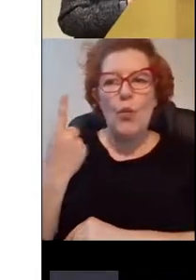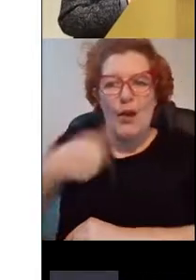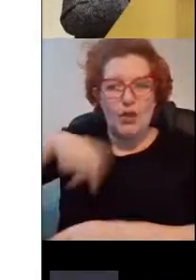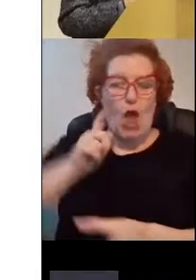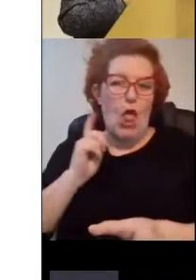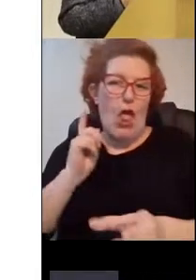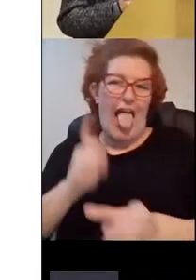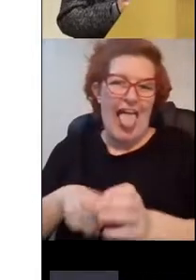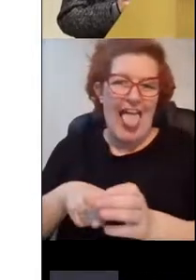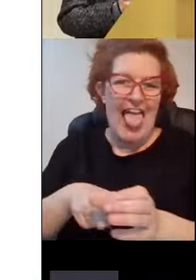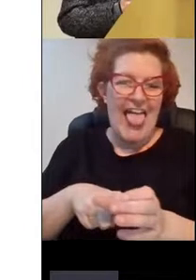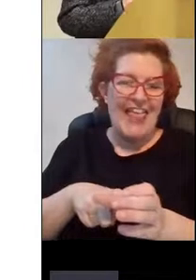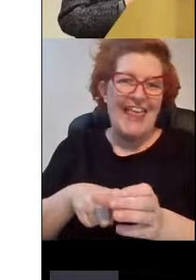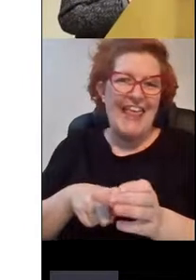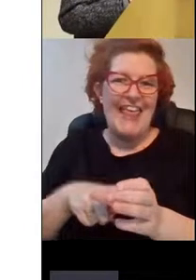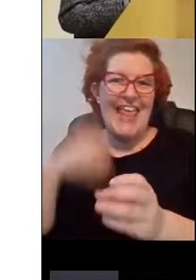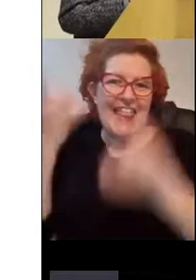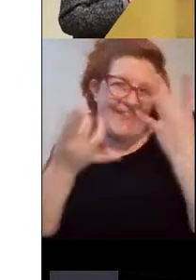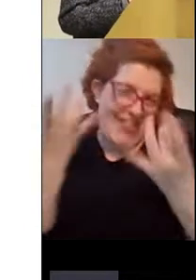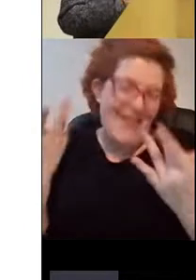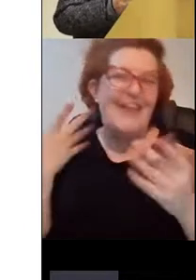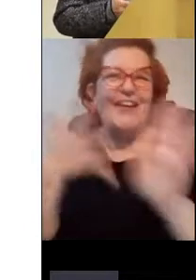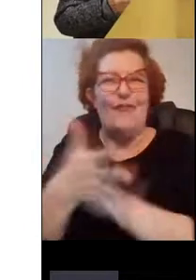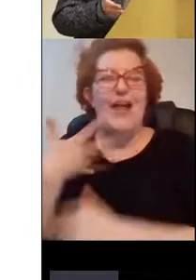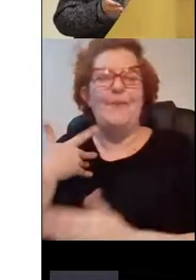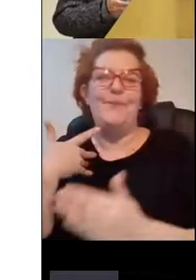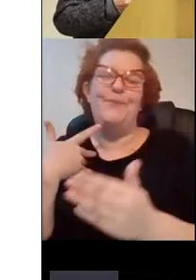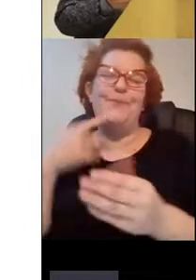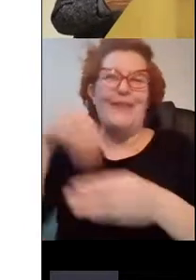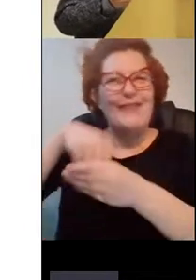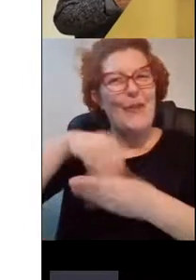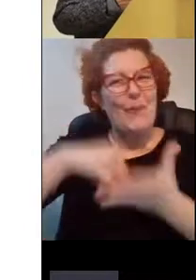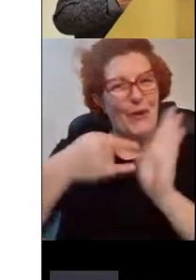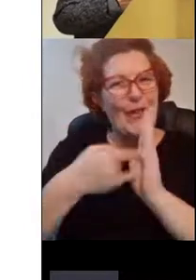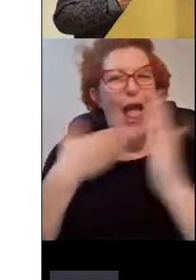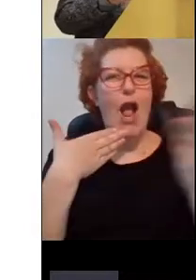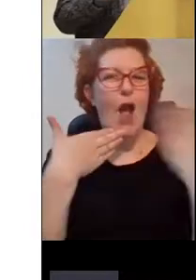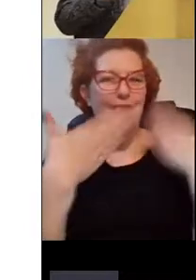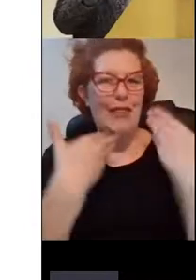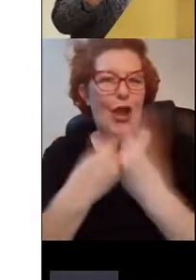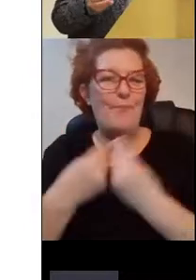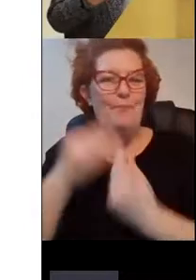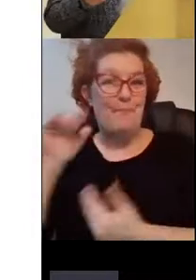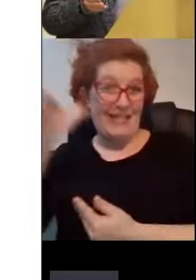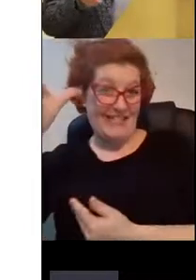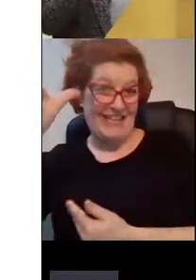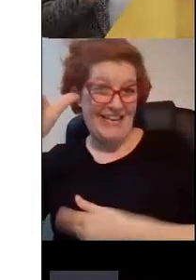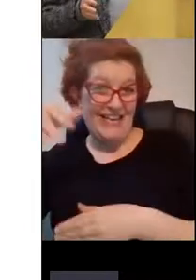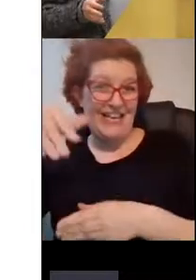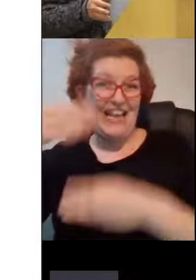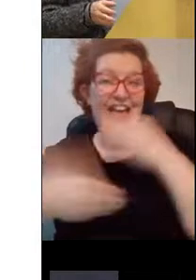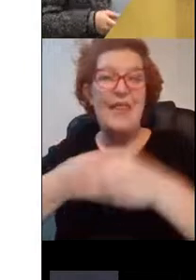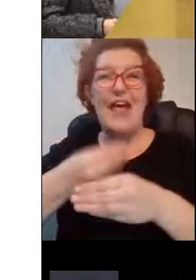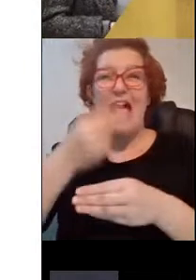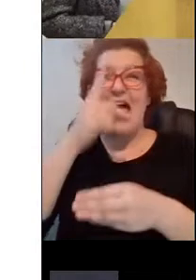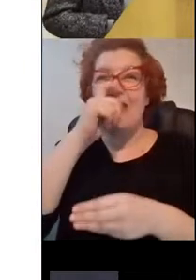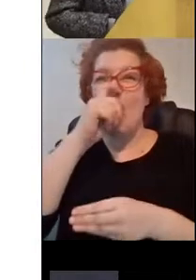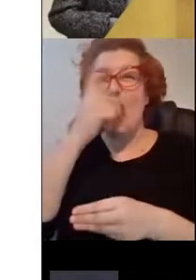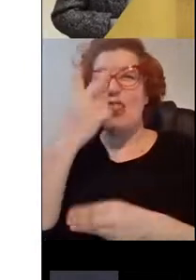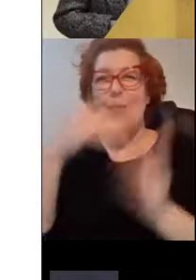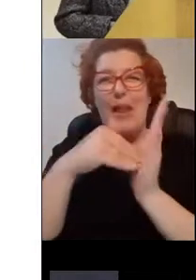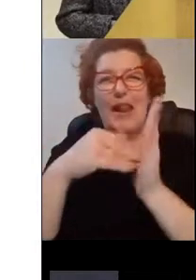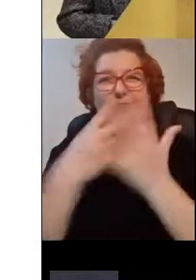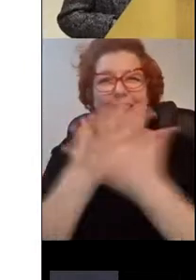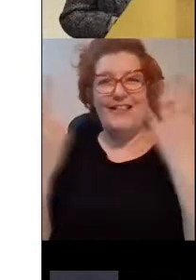intervenciones que Conversaciones con el Paisaje ha realizado en el año 2017